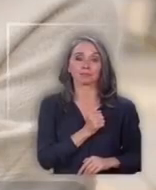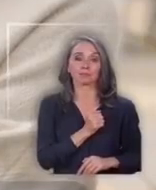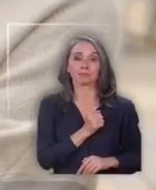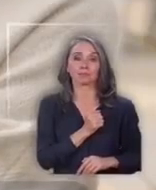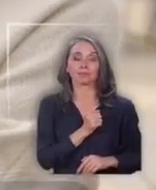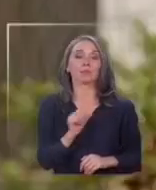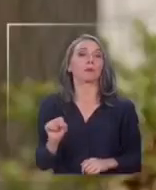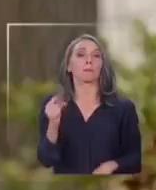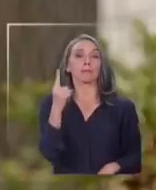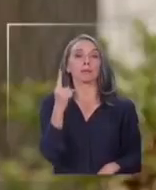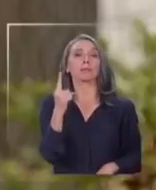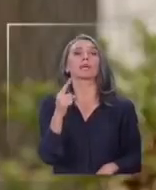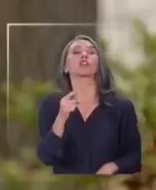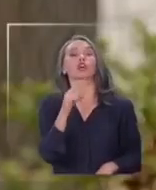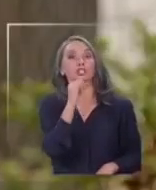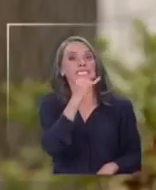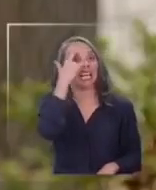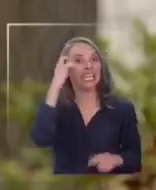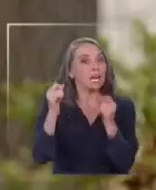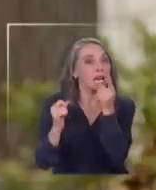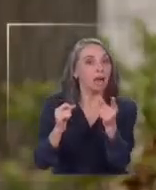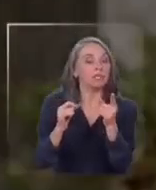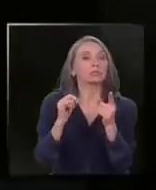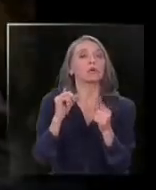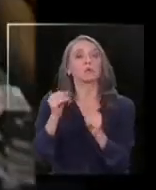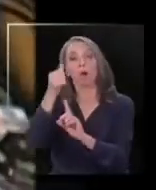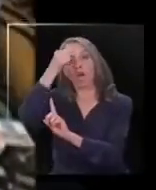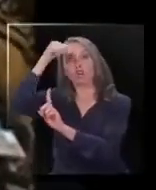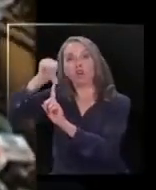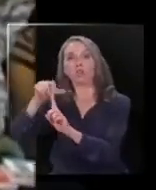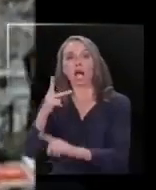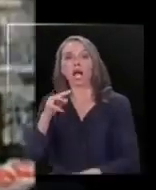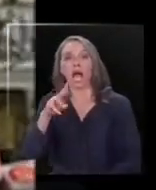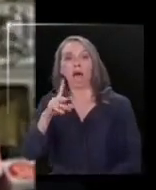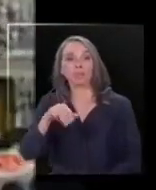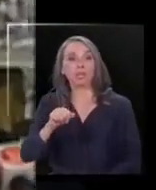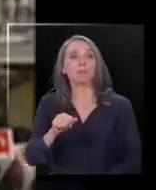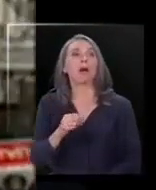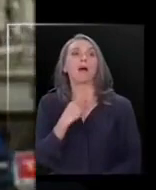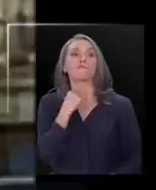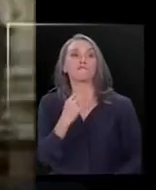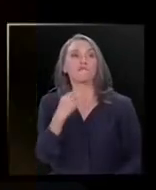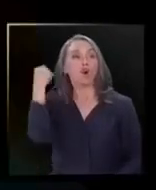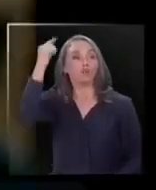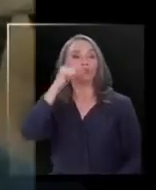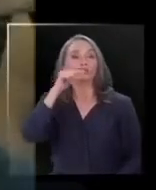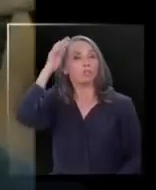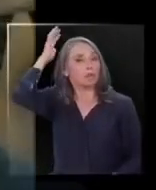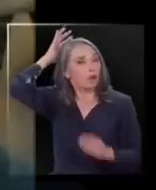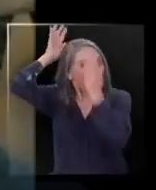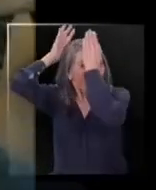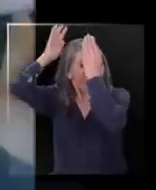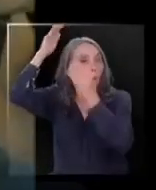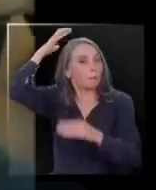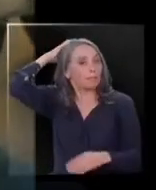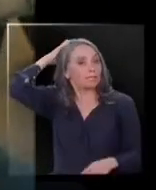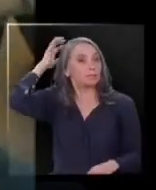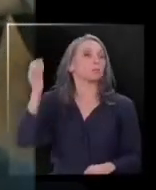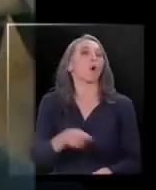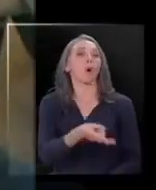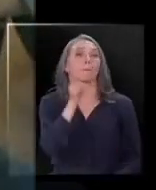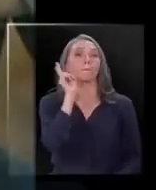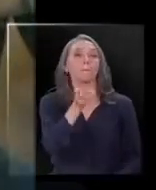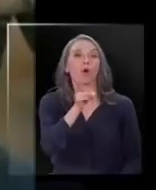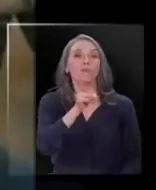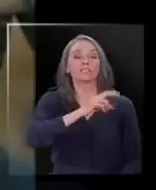haya considerado primero verosímil, luego lo haya condenado a Karadima. Se impone también la pena expiatoria de